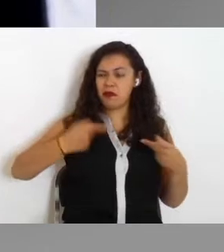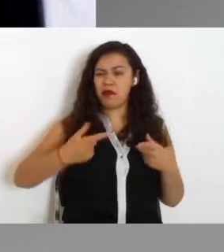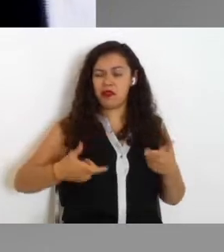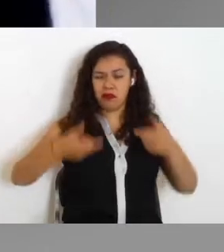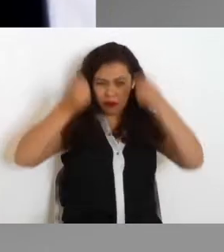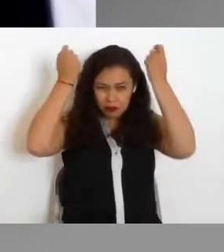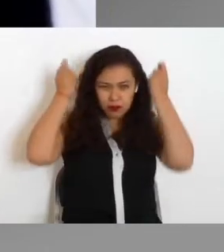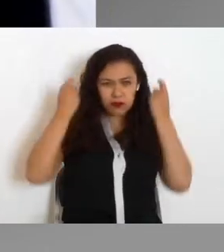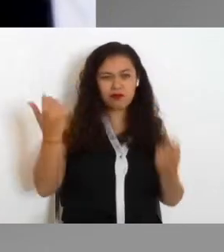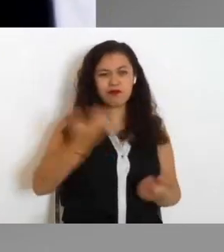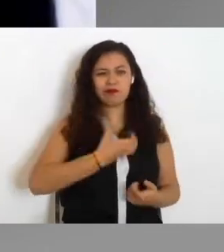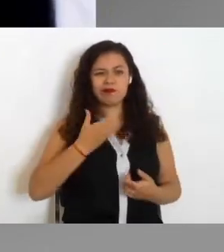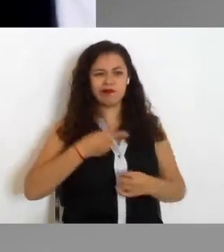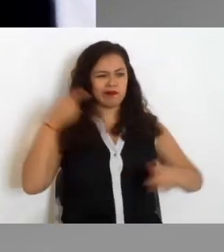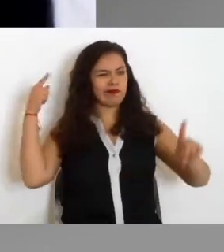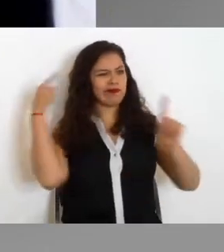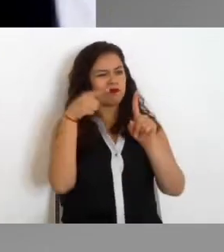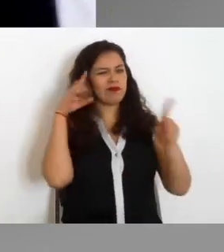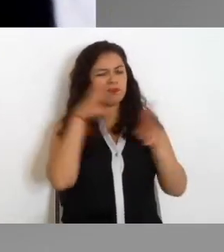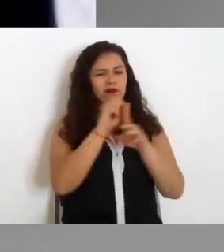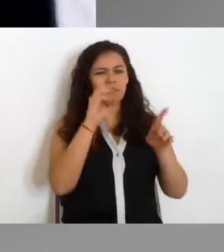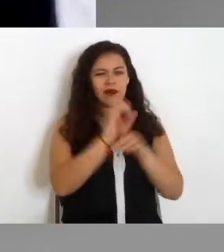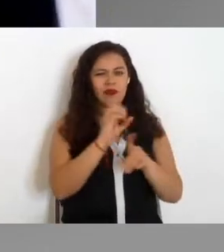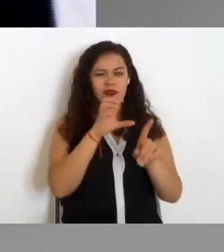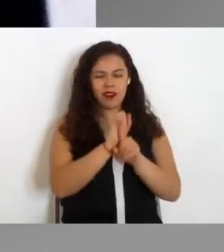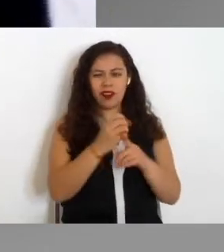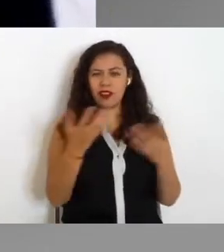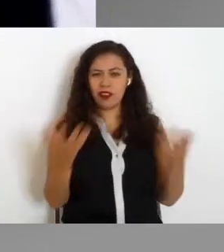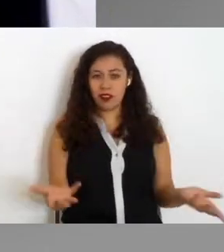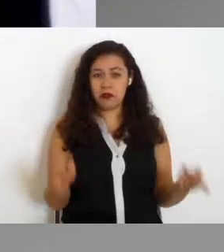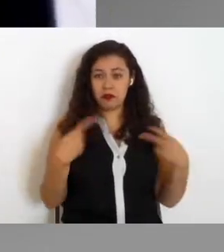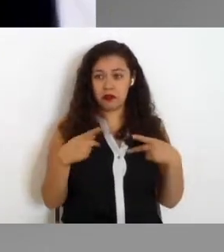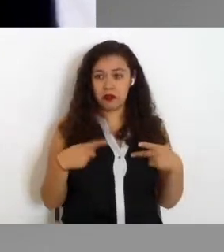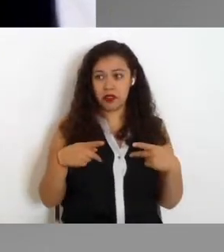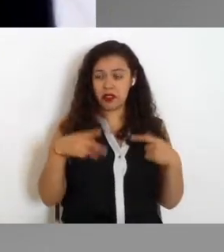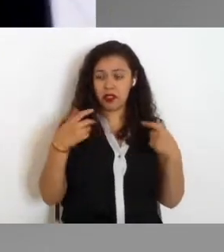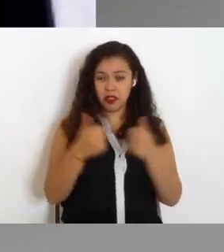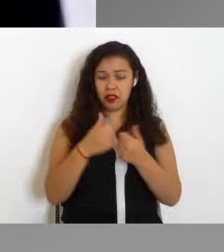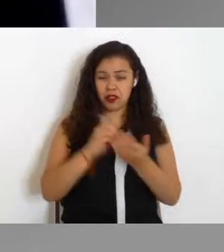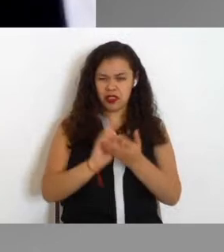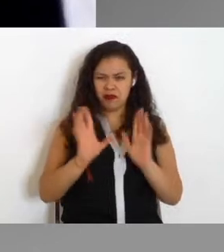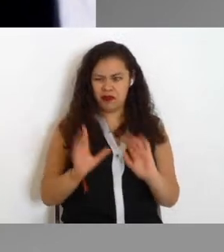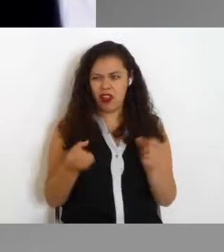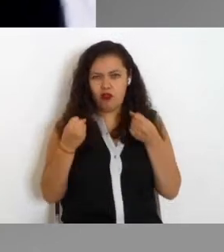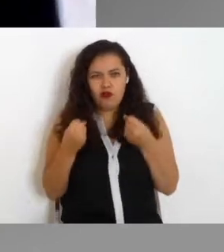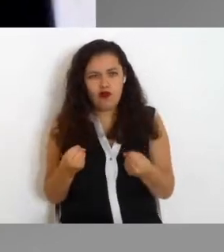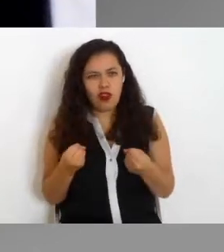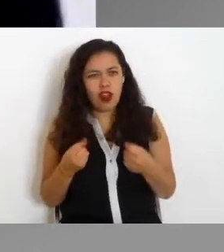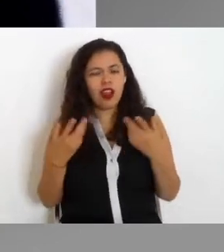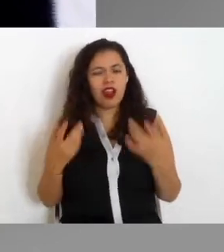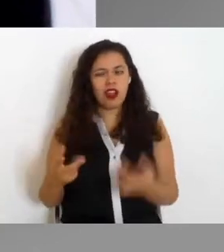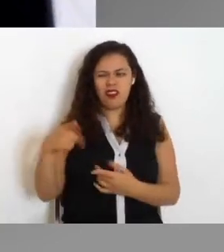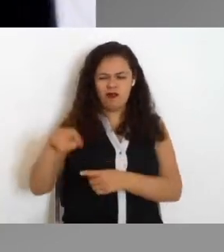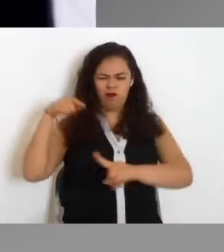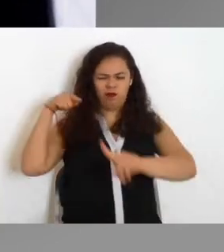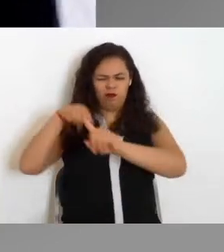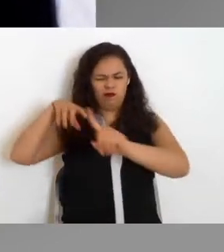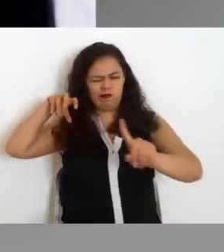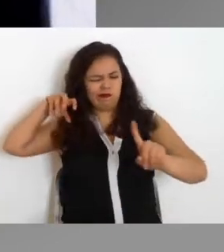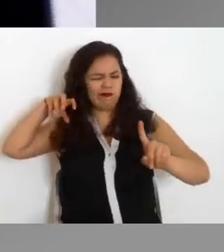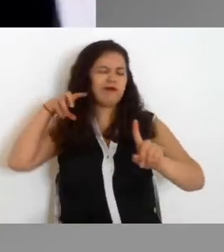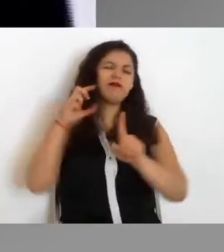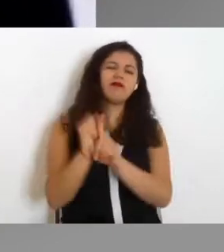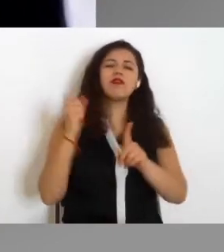batiendo récords, y eso es una imagen de la persona con discapacidad empoderada, logrando sus metas, alcanzando